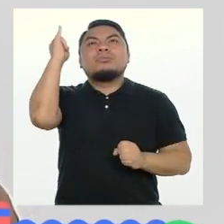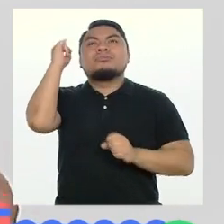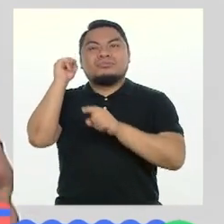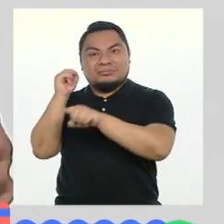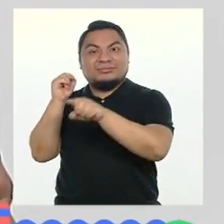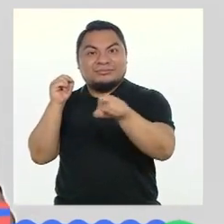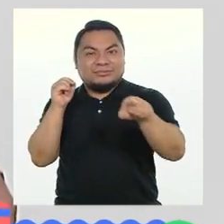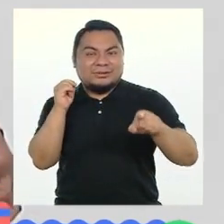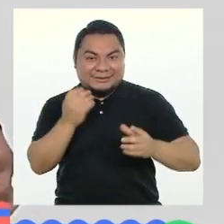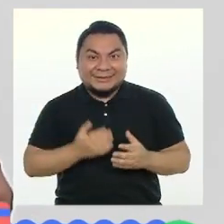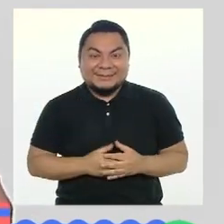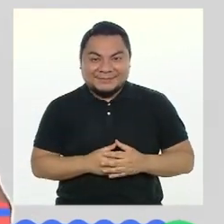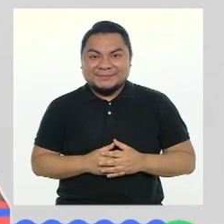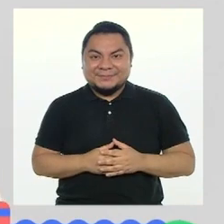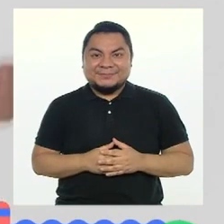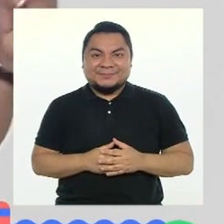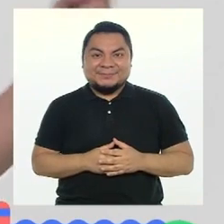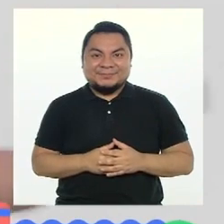hipótesis.